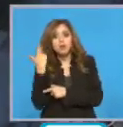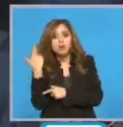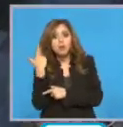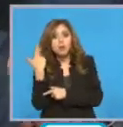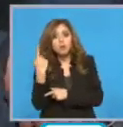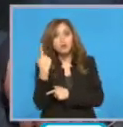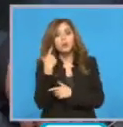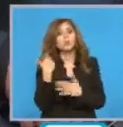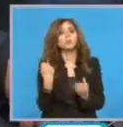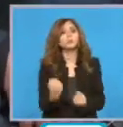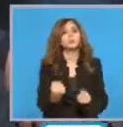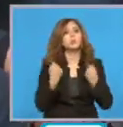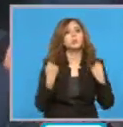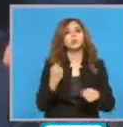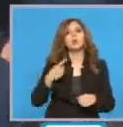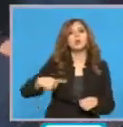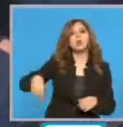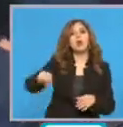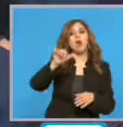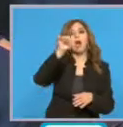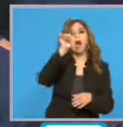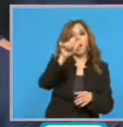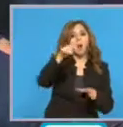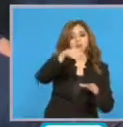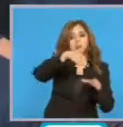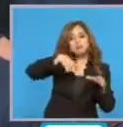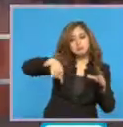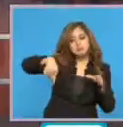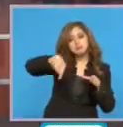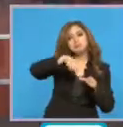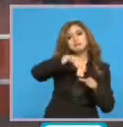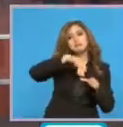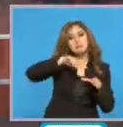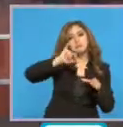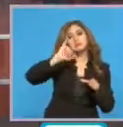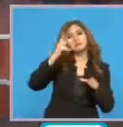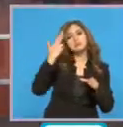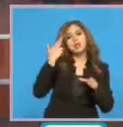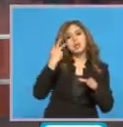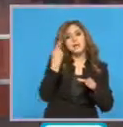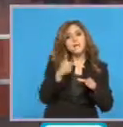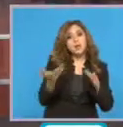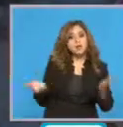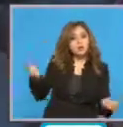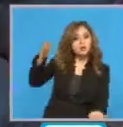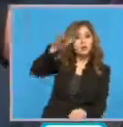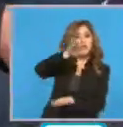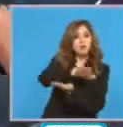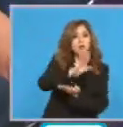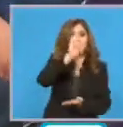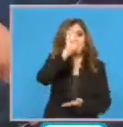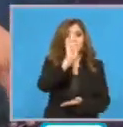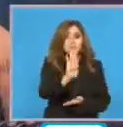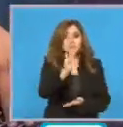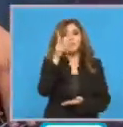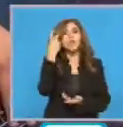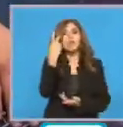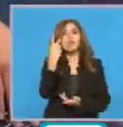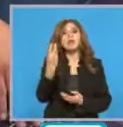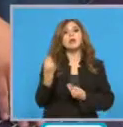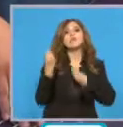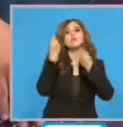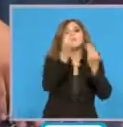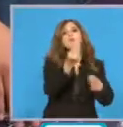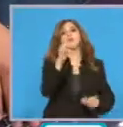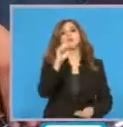el tema A era compaso fino. Funcionó, pero no tanto. Ajá. Exacto. Entonces en ese tiempo se lo daban a los sonideros para